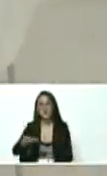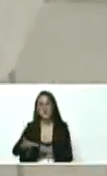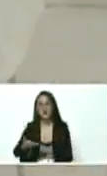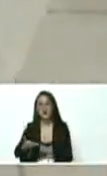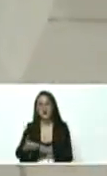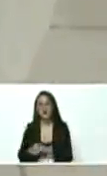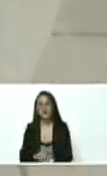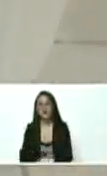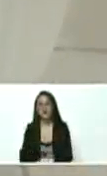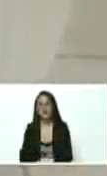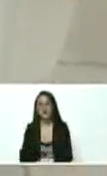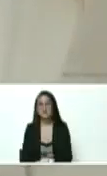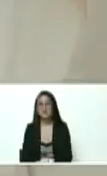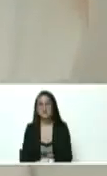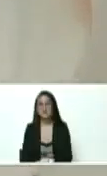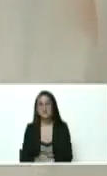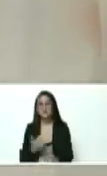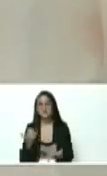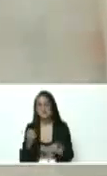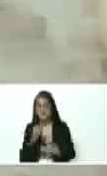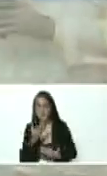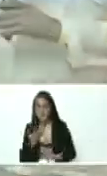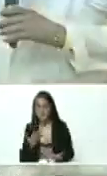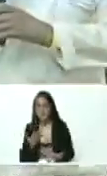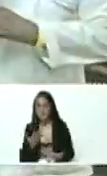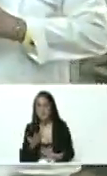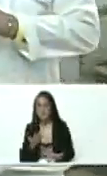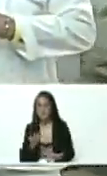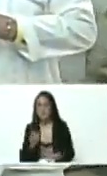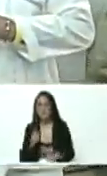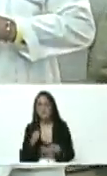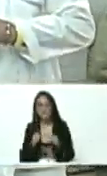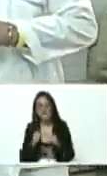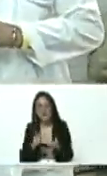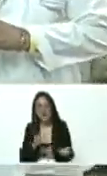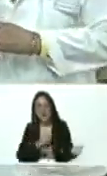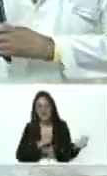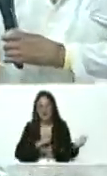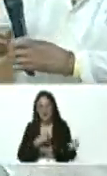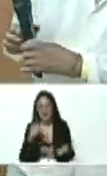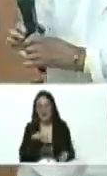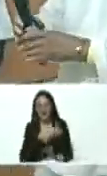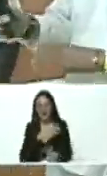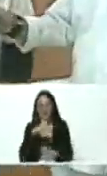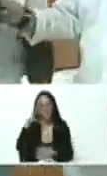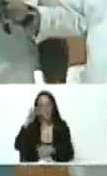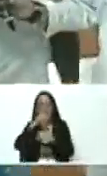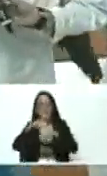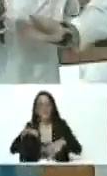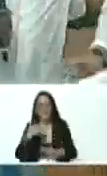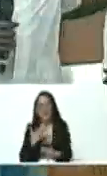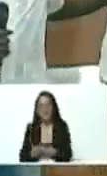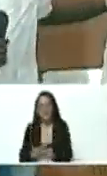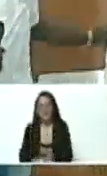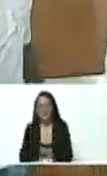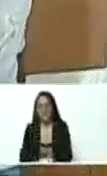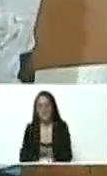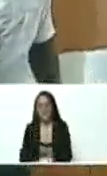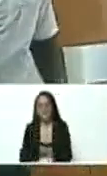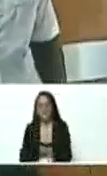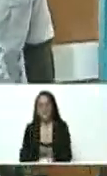nuestra labor. Bueno, José Benito, sigue cantando y bailando, pues. Que Dios te bendiga, gracias.